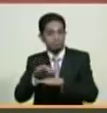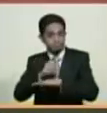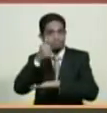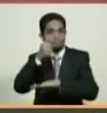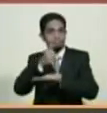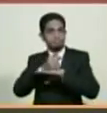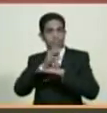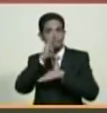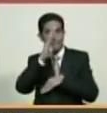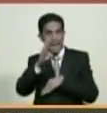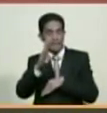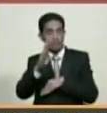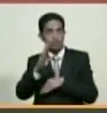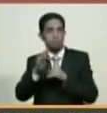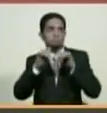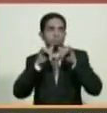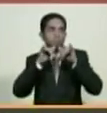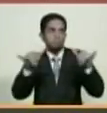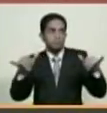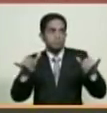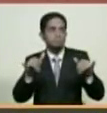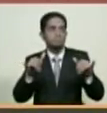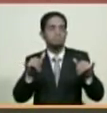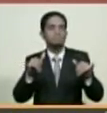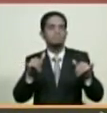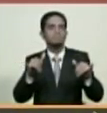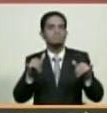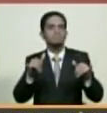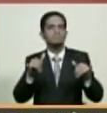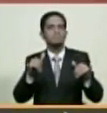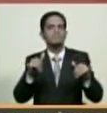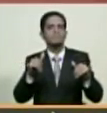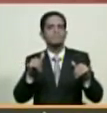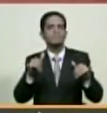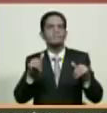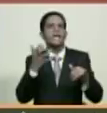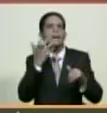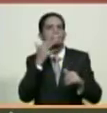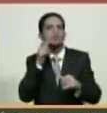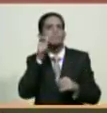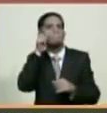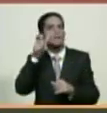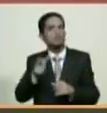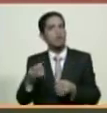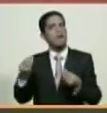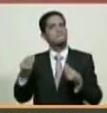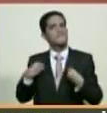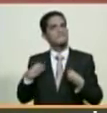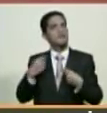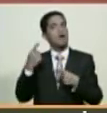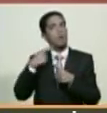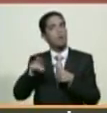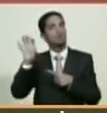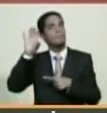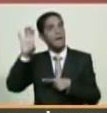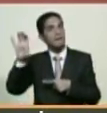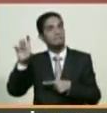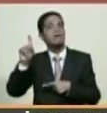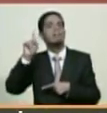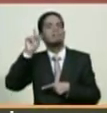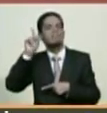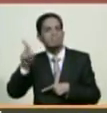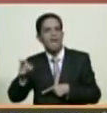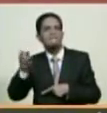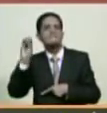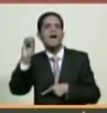comunicación para que se sepa del uso de cuentas en el extranjero por parte de venezolanos o venezolanas en